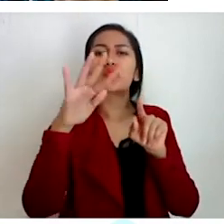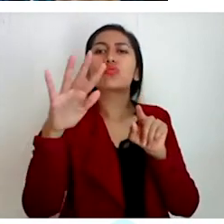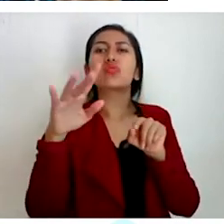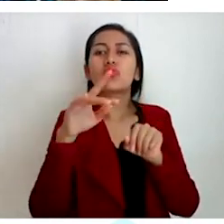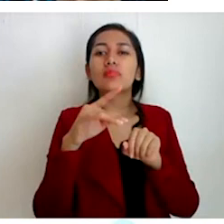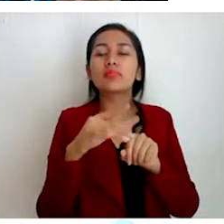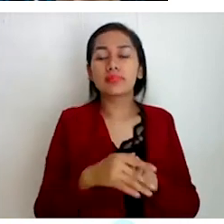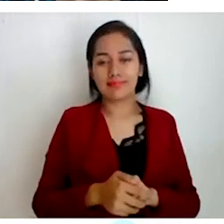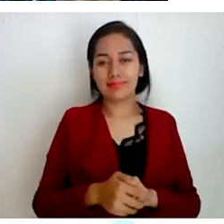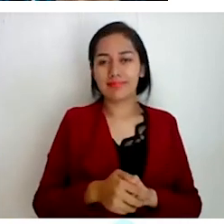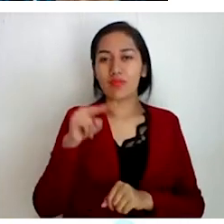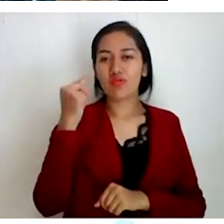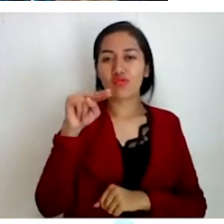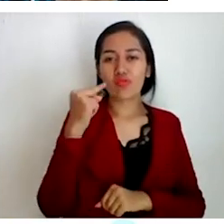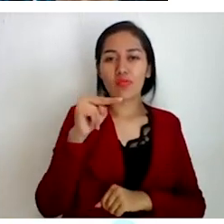Charlton Heston.